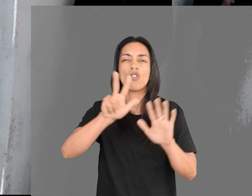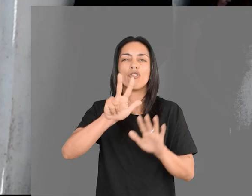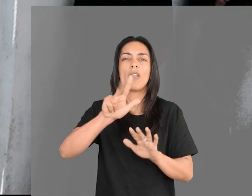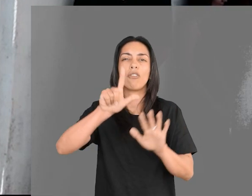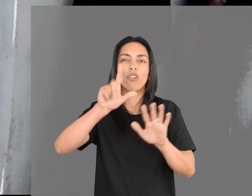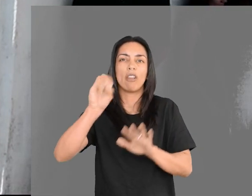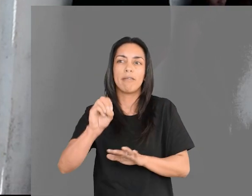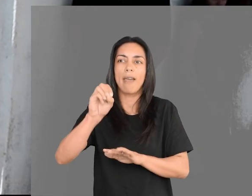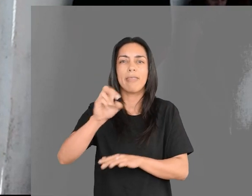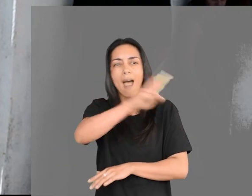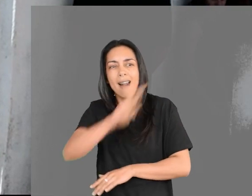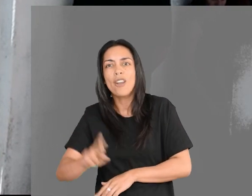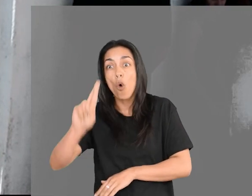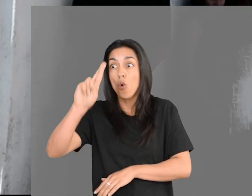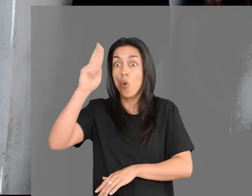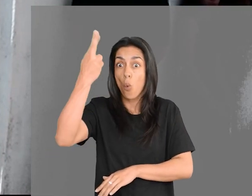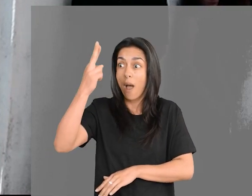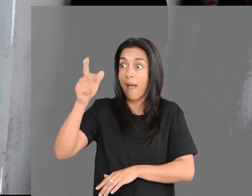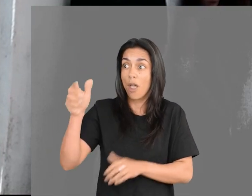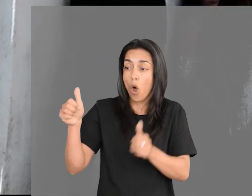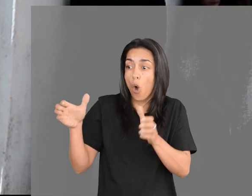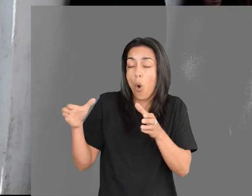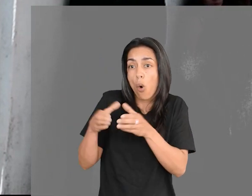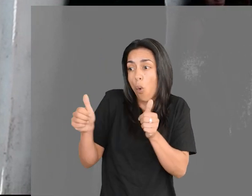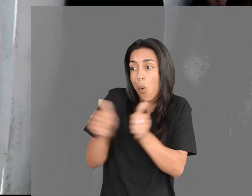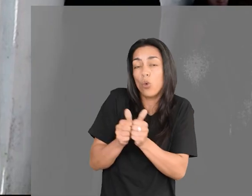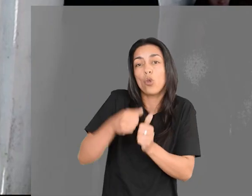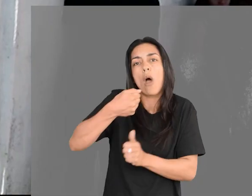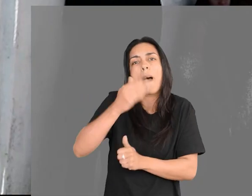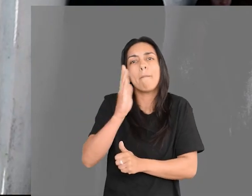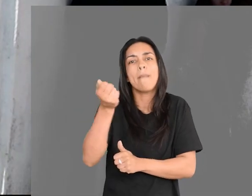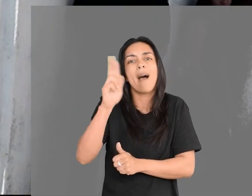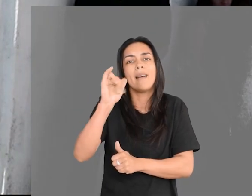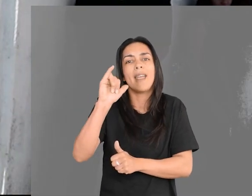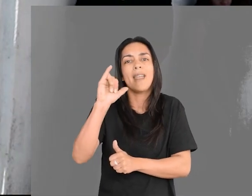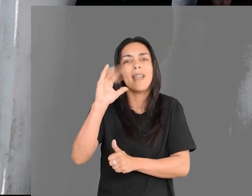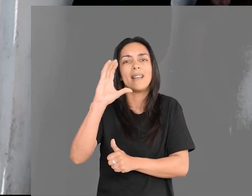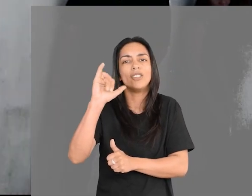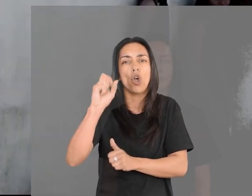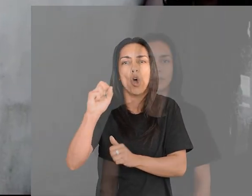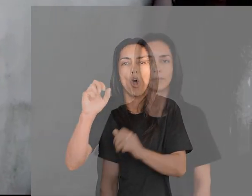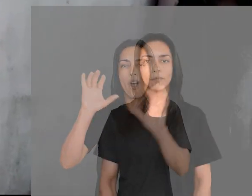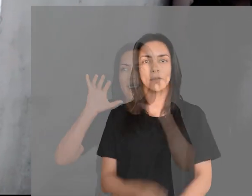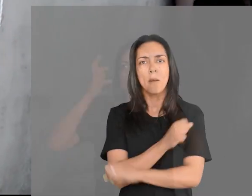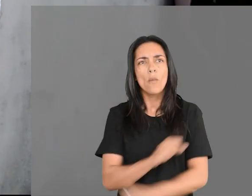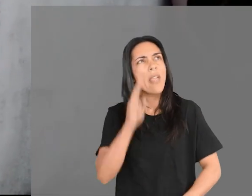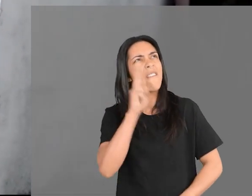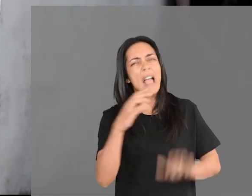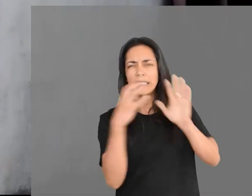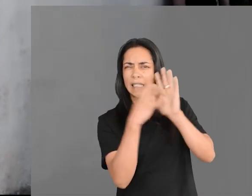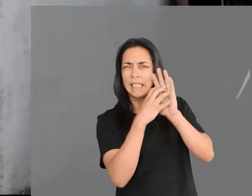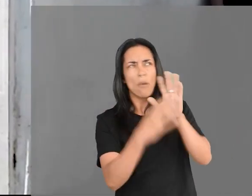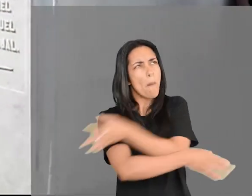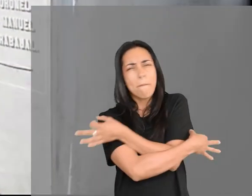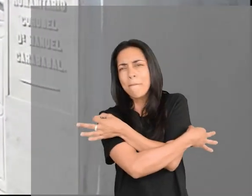Timoteo Aparicio, comienza la Revolución de las Lanzas. Falleció en octubre de 1878. La simbología, como podemos ver,